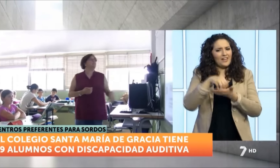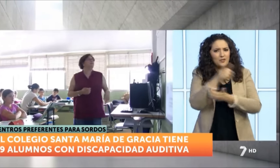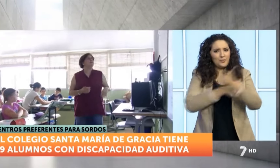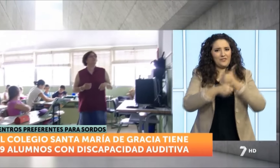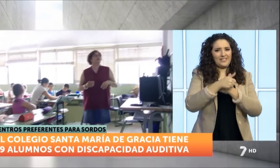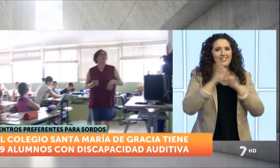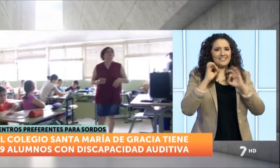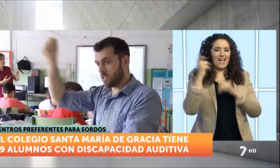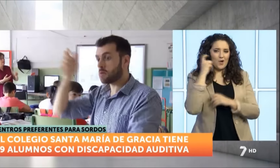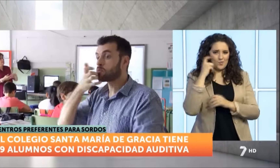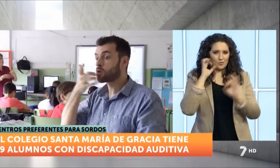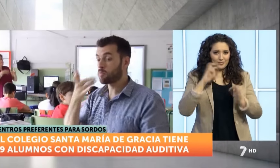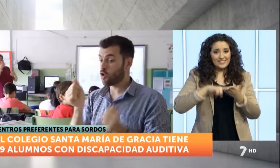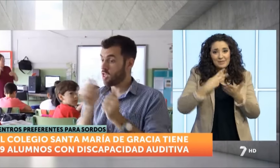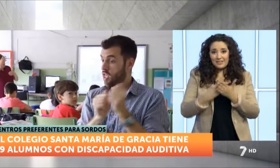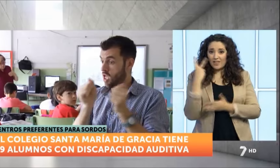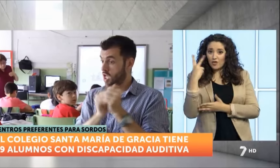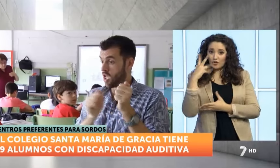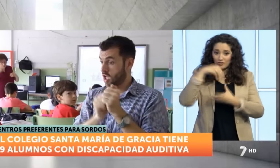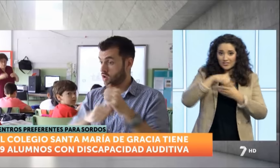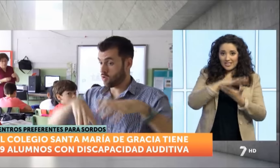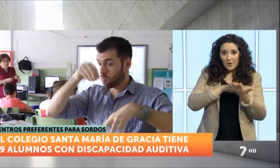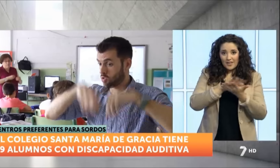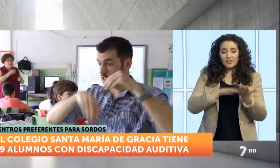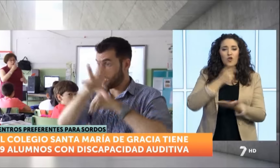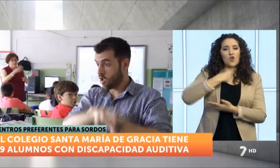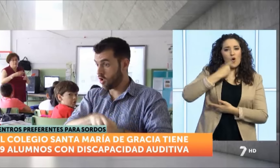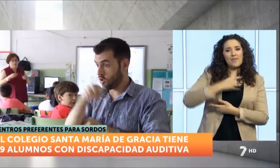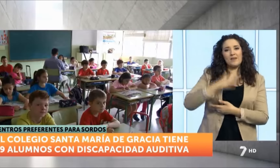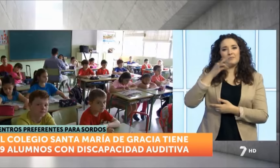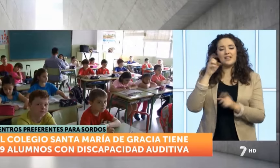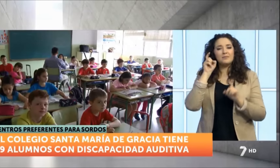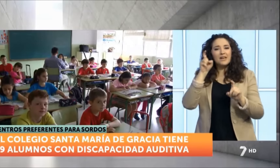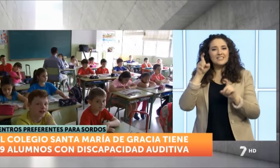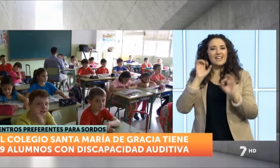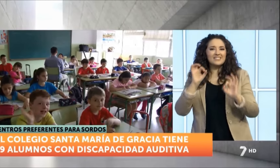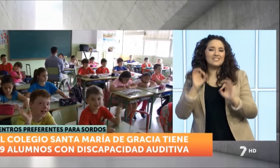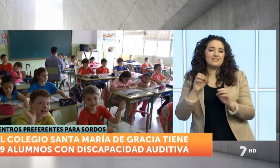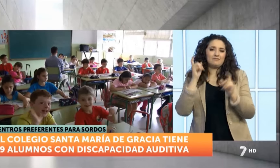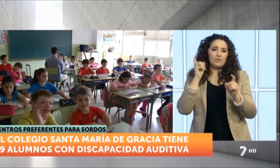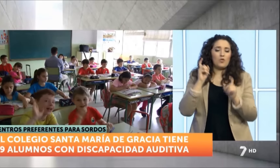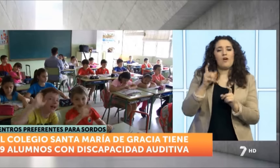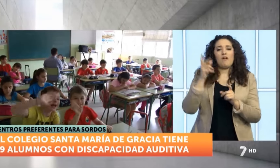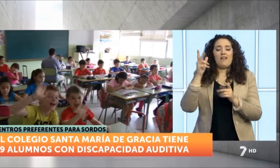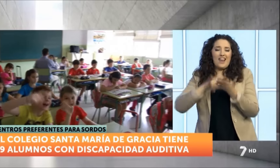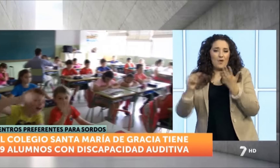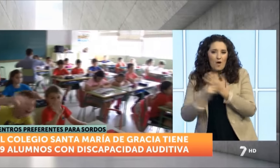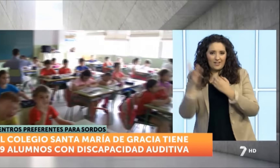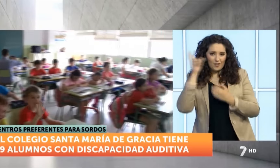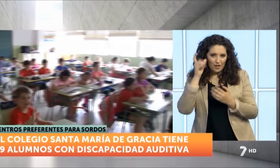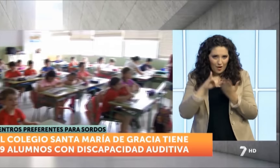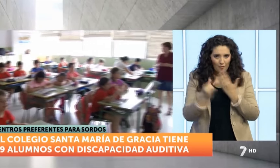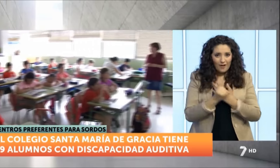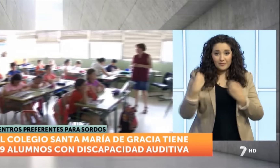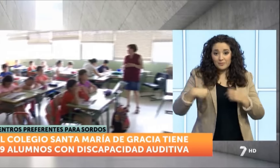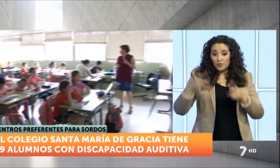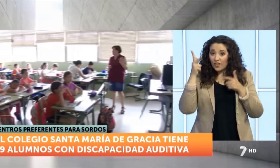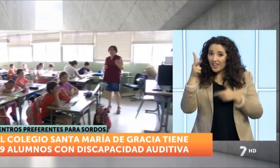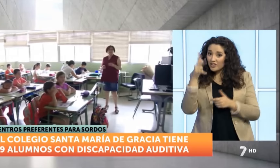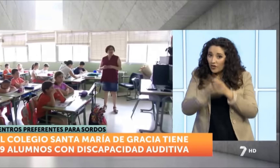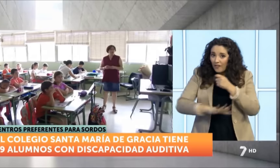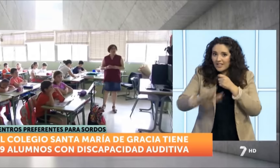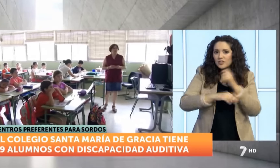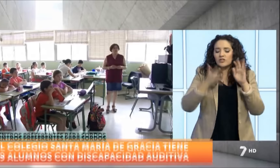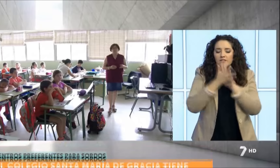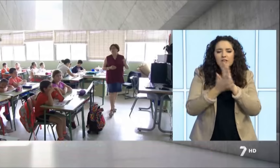alumnos. Dos intérpretes de lengua de signos, logópedas y una maestra de educación y lenguaje se encargan de que ese derecho básico a recibir la educación